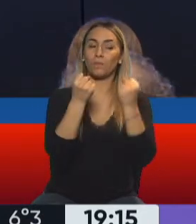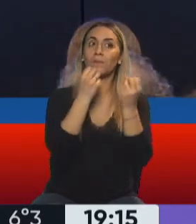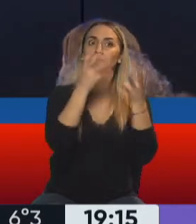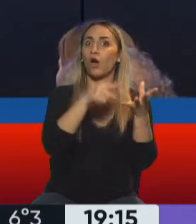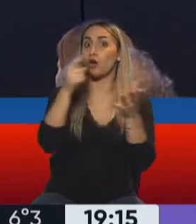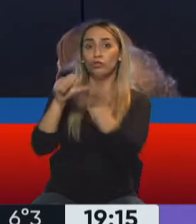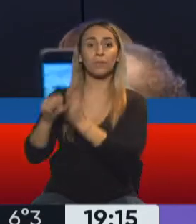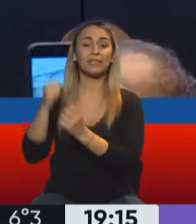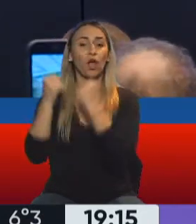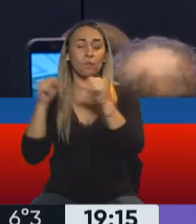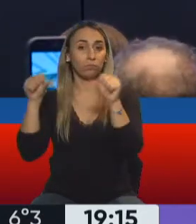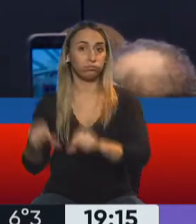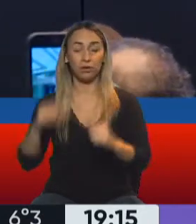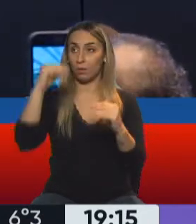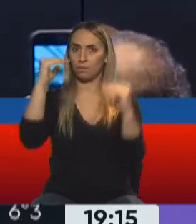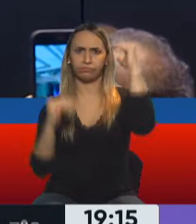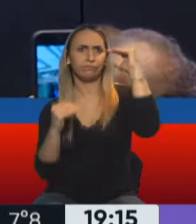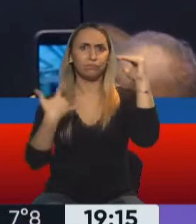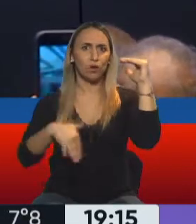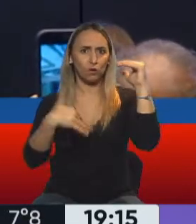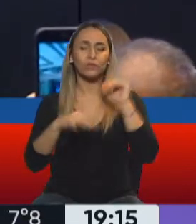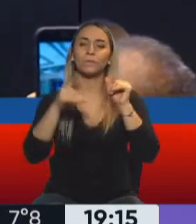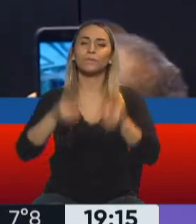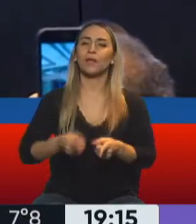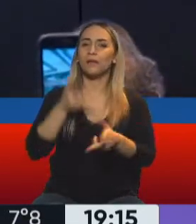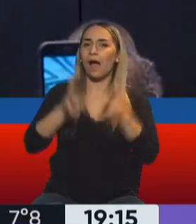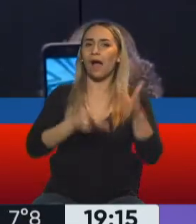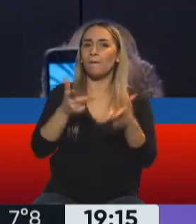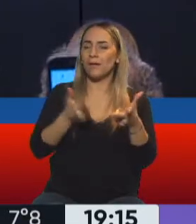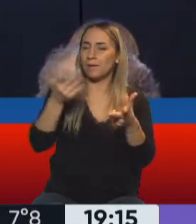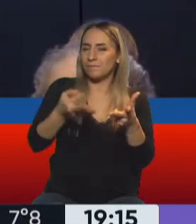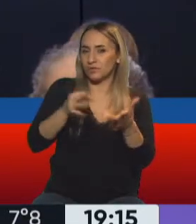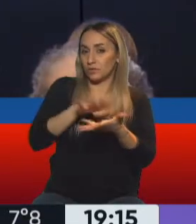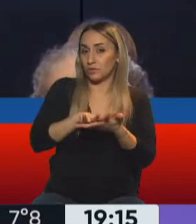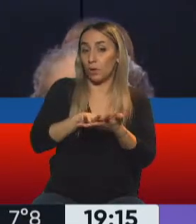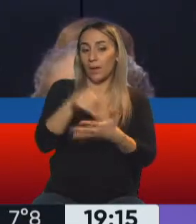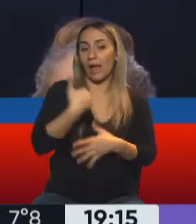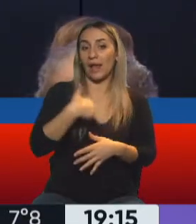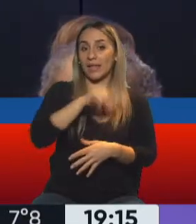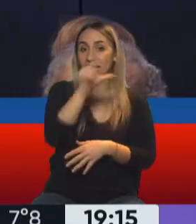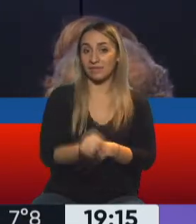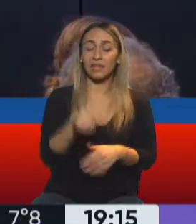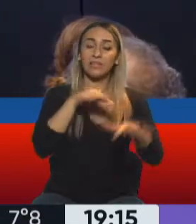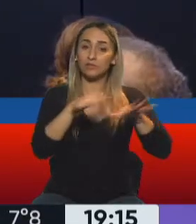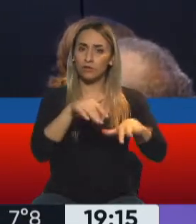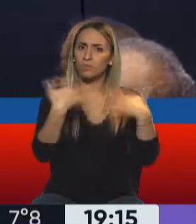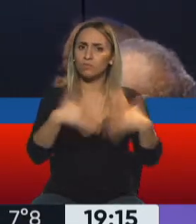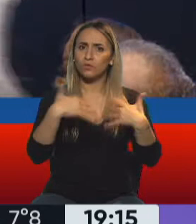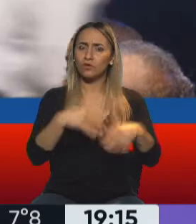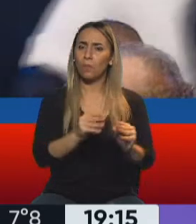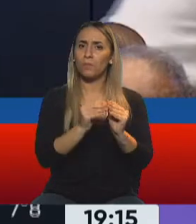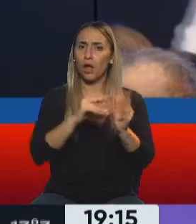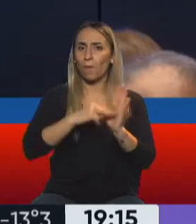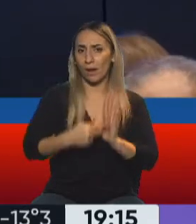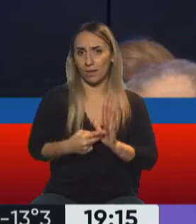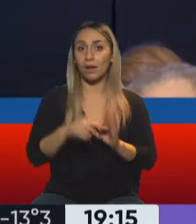ingresos, pero particularmente hace especiales comentarios sobre la situación de Argentina, sobre los problemas que tiene